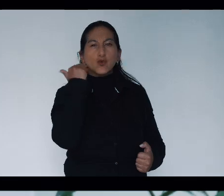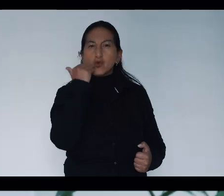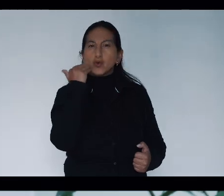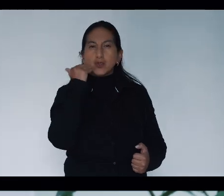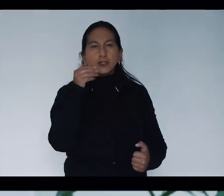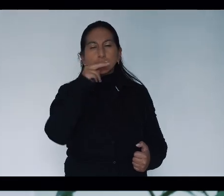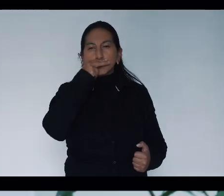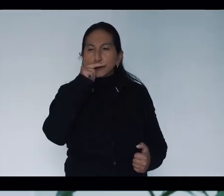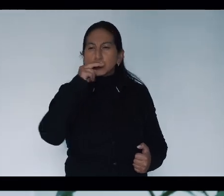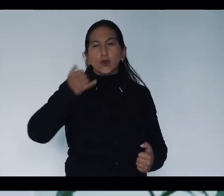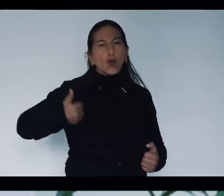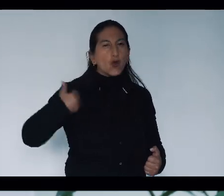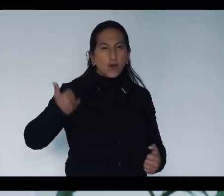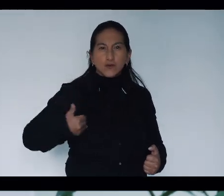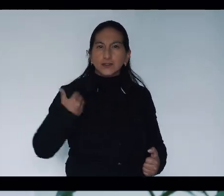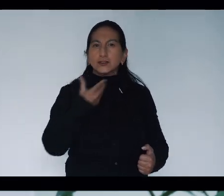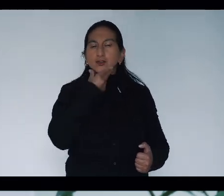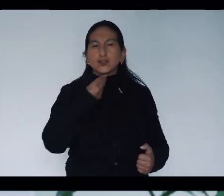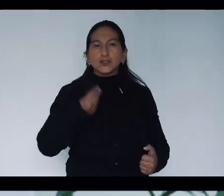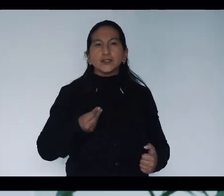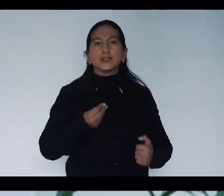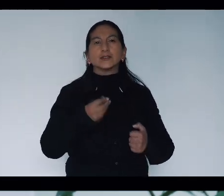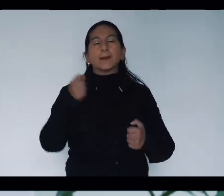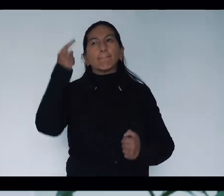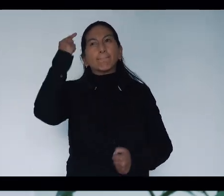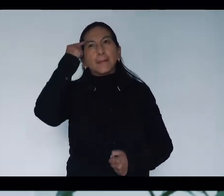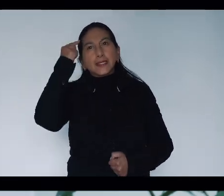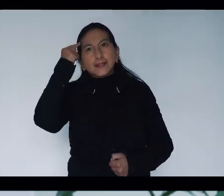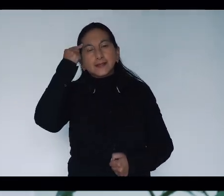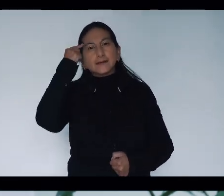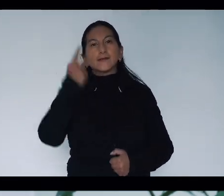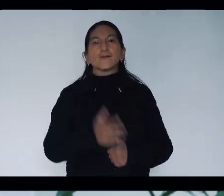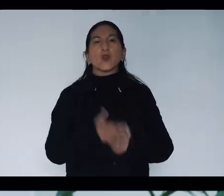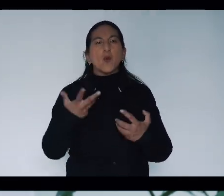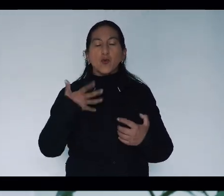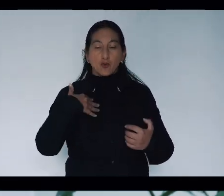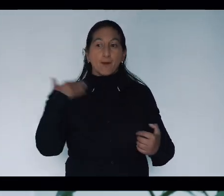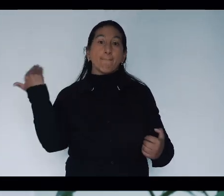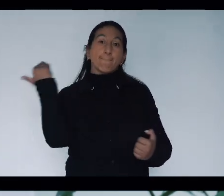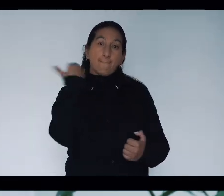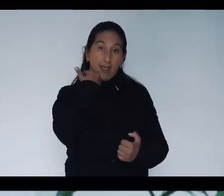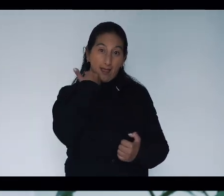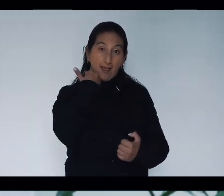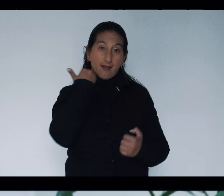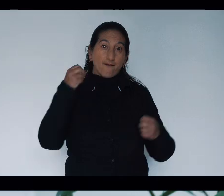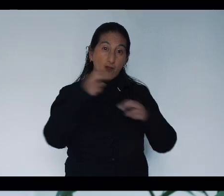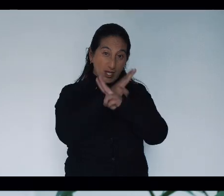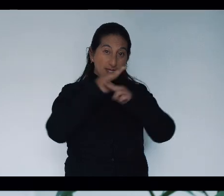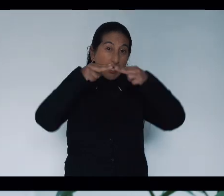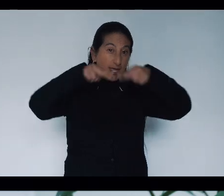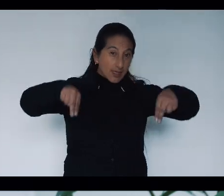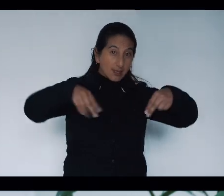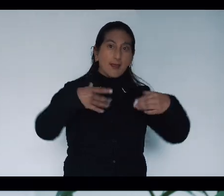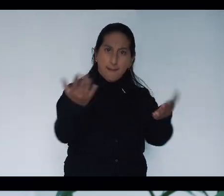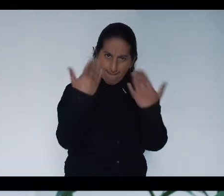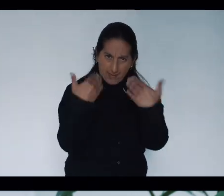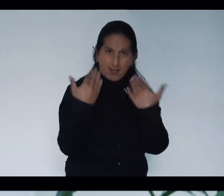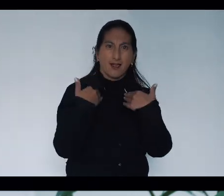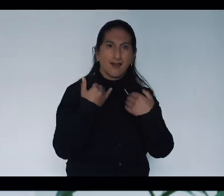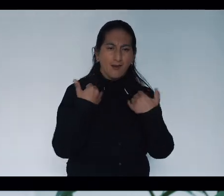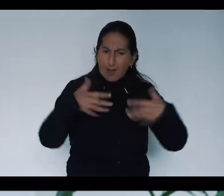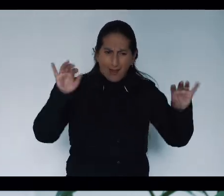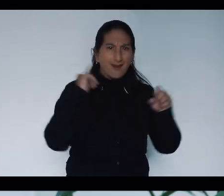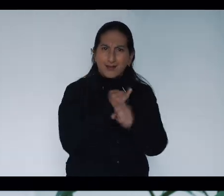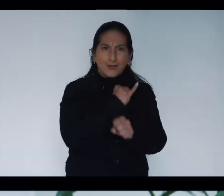aquellos niños, niñas y adolescentes que sientan o sean víctimas de violencia basada en género, se acerquen a